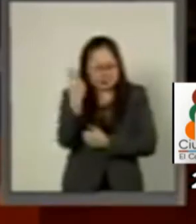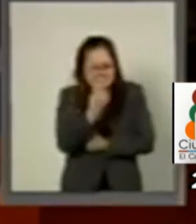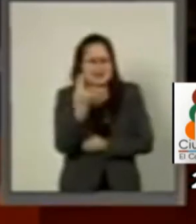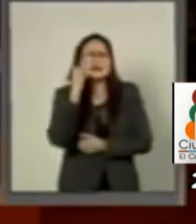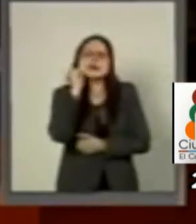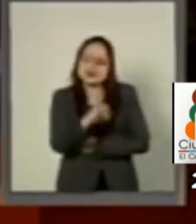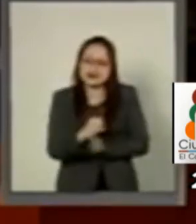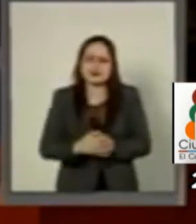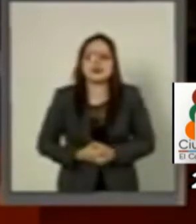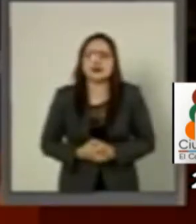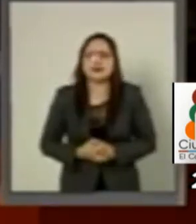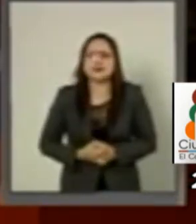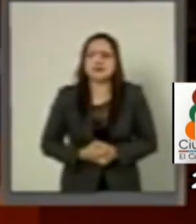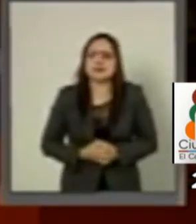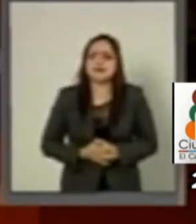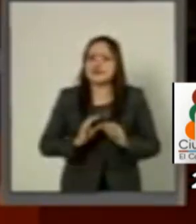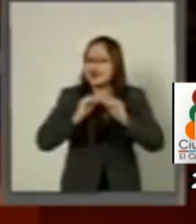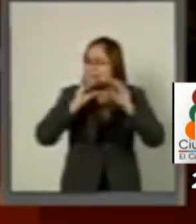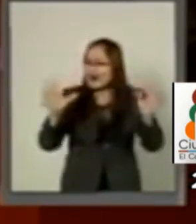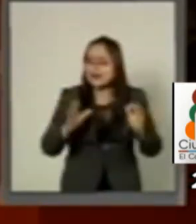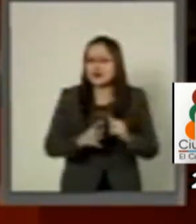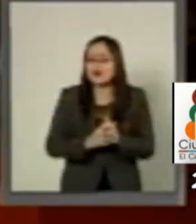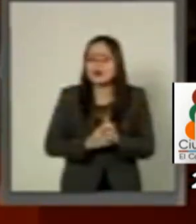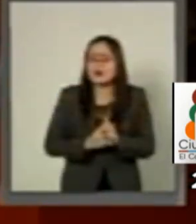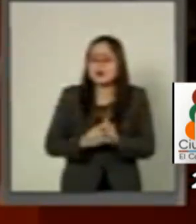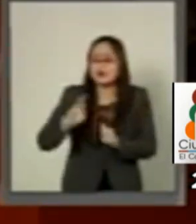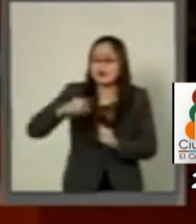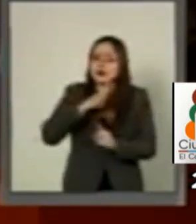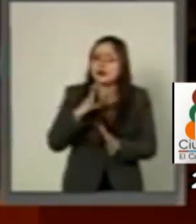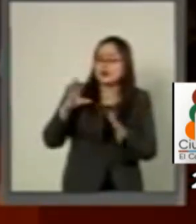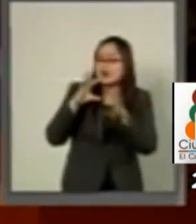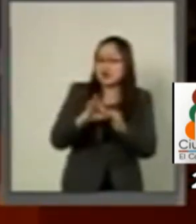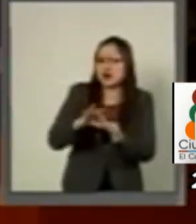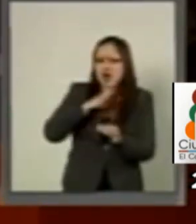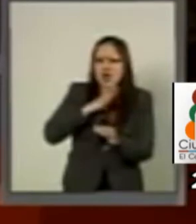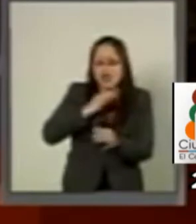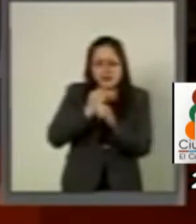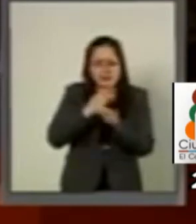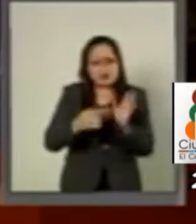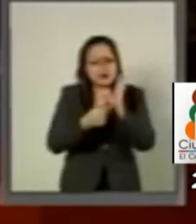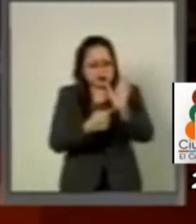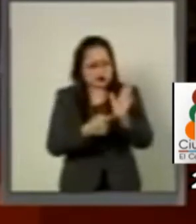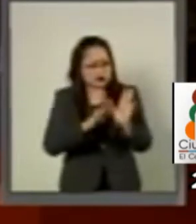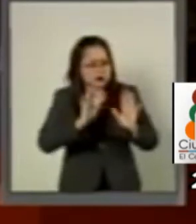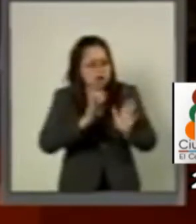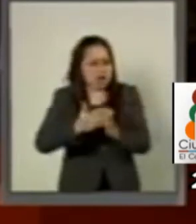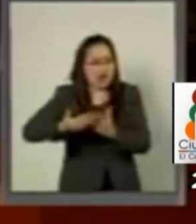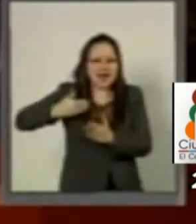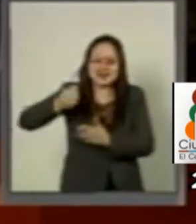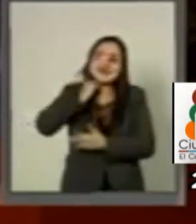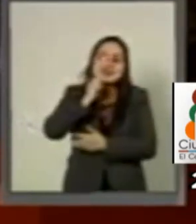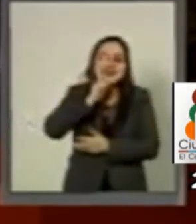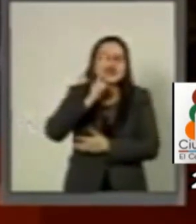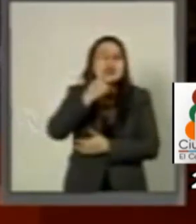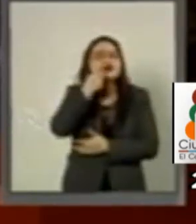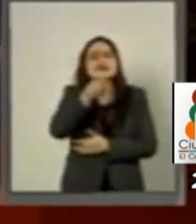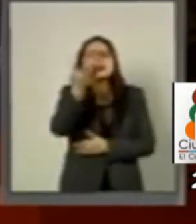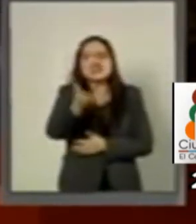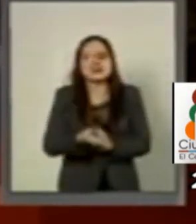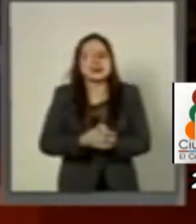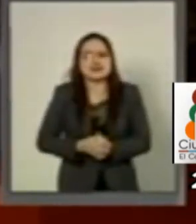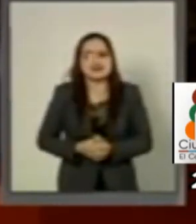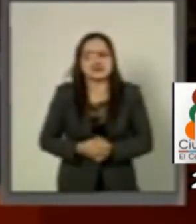extrañamente, es que todas están, residen en Hidalgo, precisamente de donde proviene, de donde es